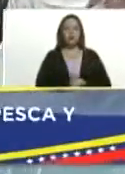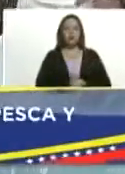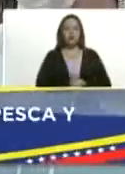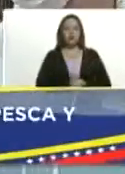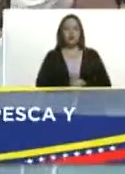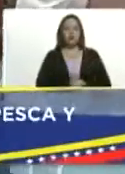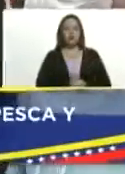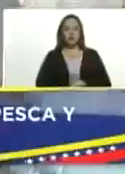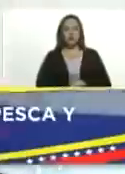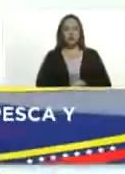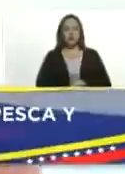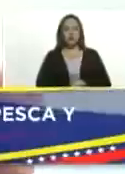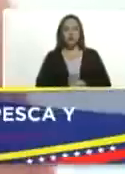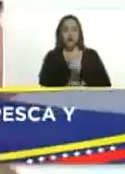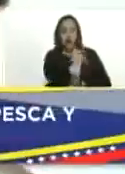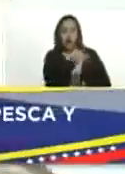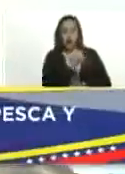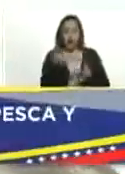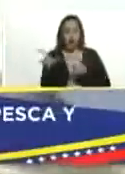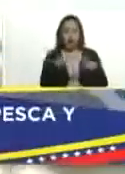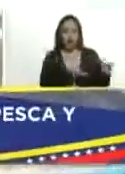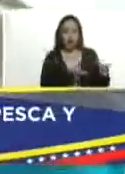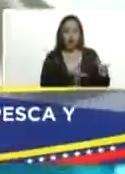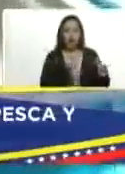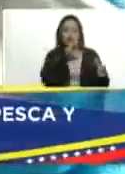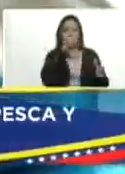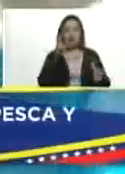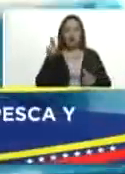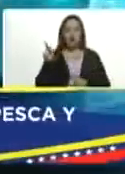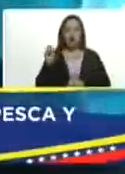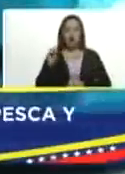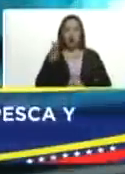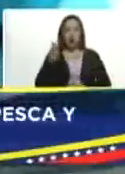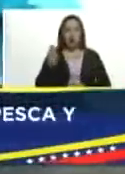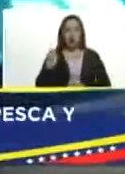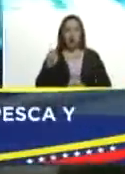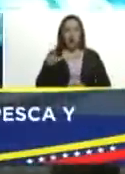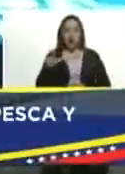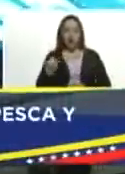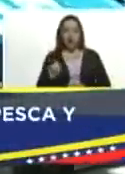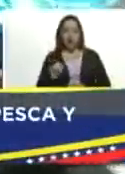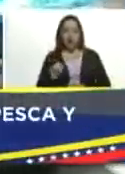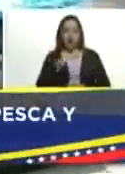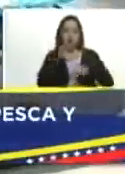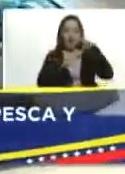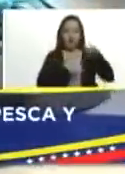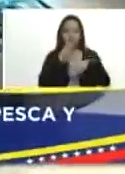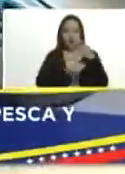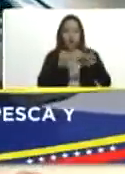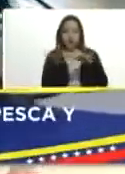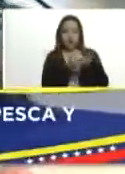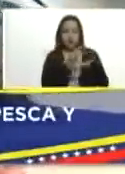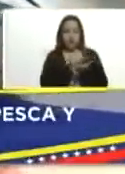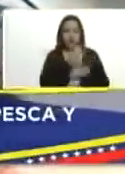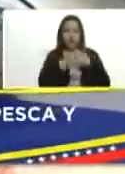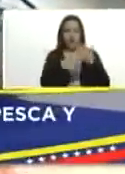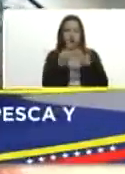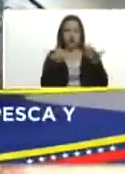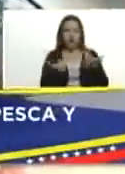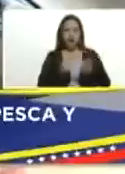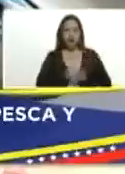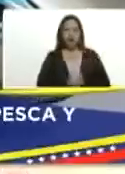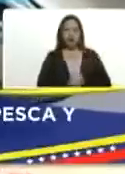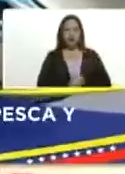Todas estas, aquí tenemos el producto, este es el róbalo, la especie que estamos fileteando en este momento, como lo puede ver,